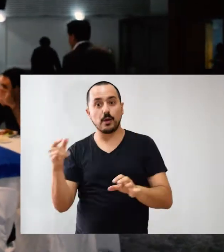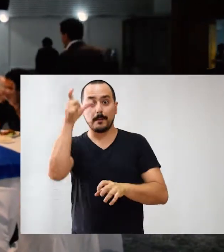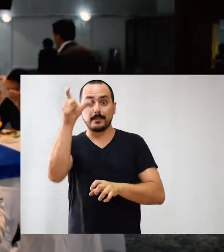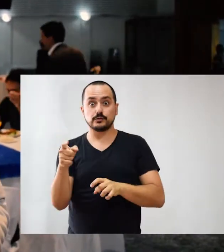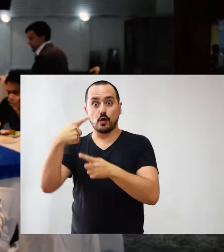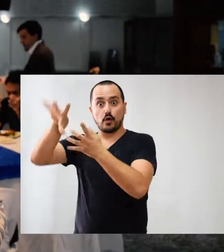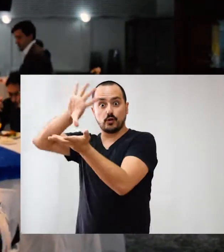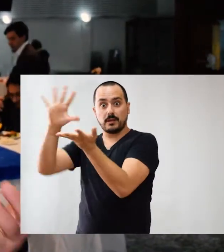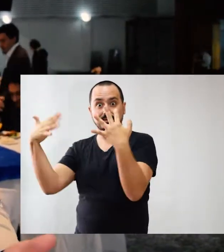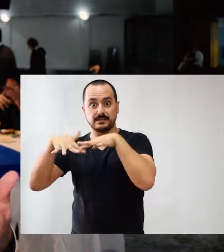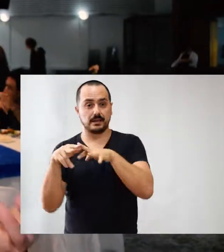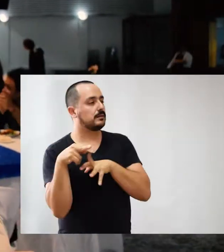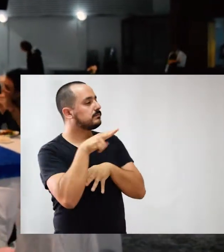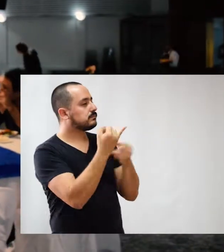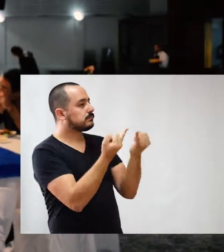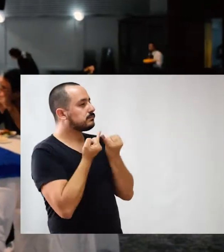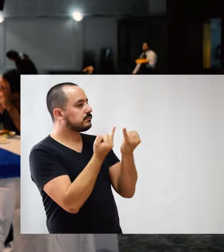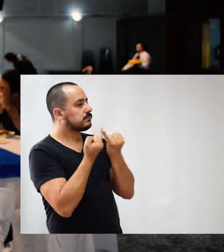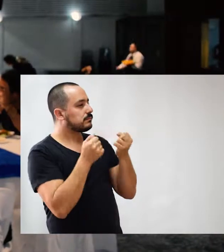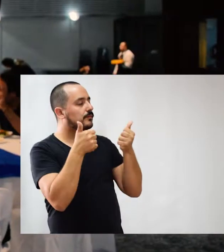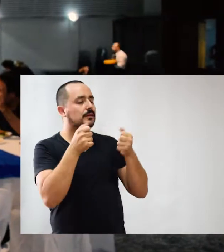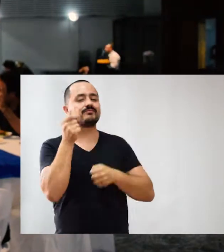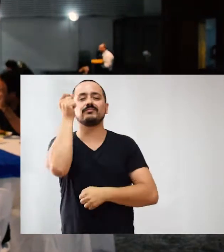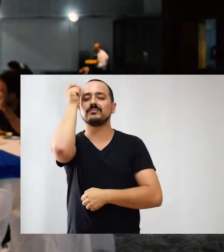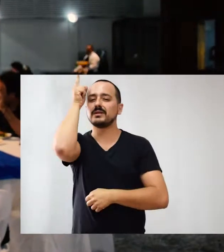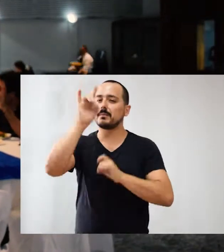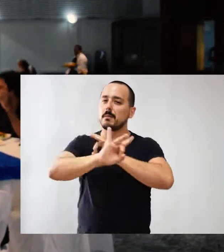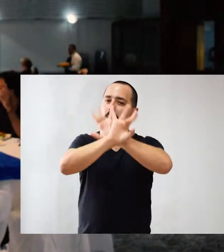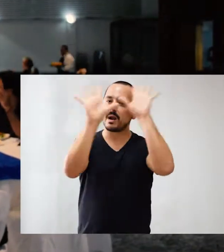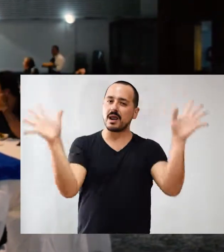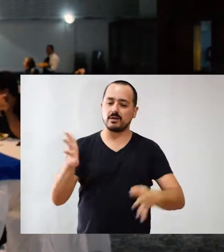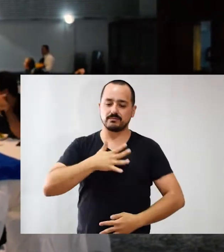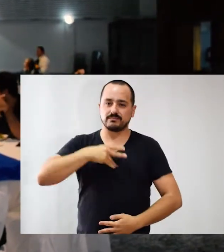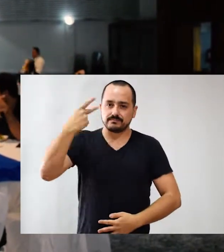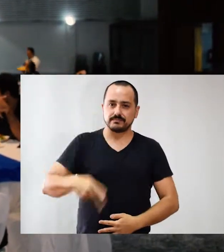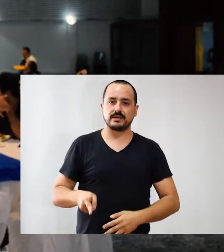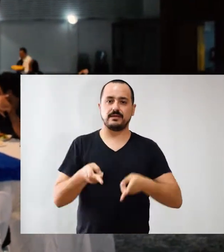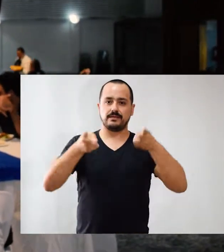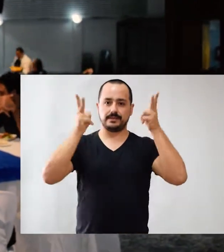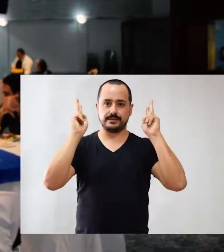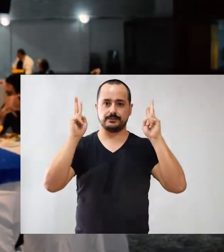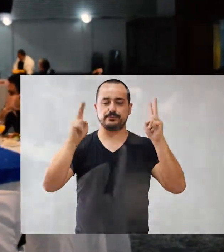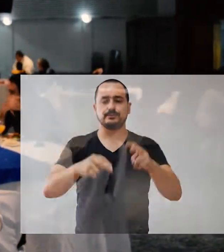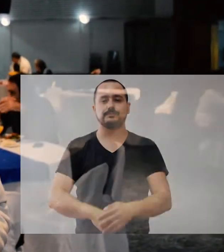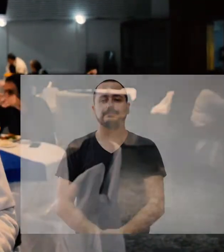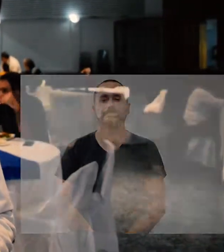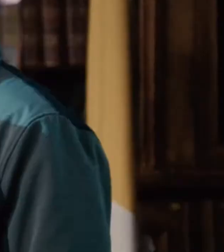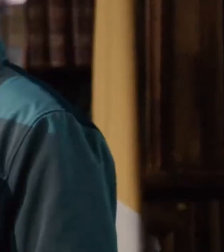recibir todo lo que a él le compete recibir, que hace parte de sus derechos.